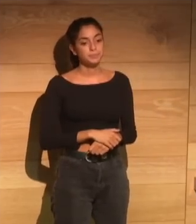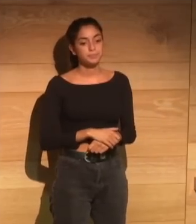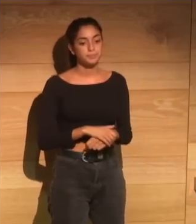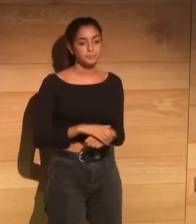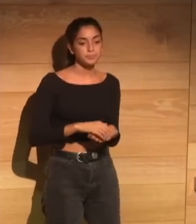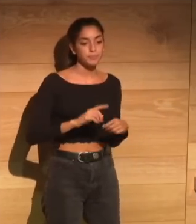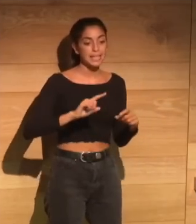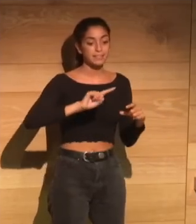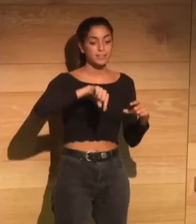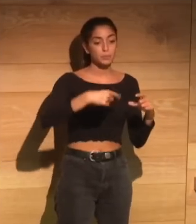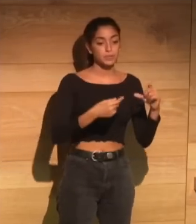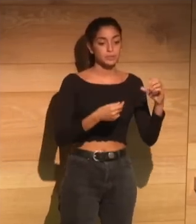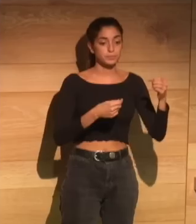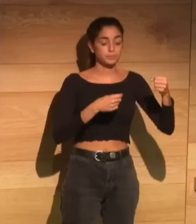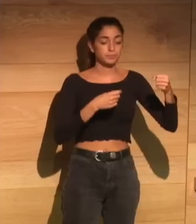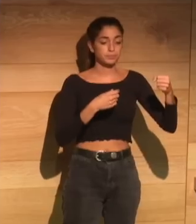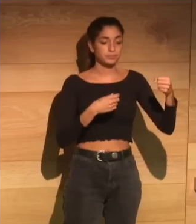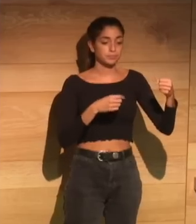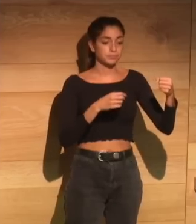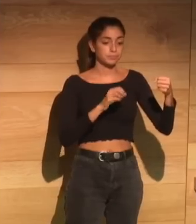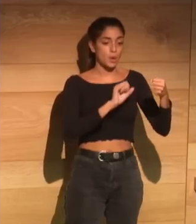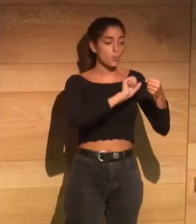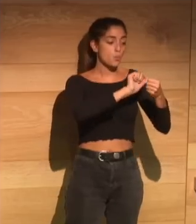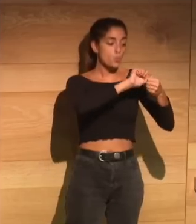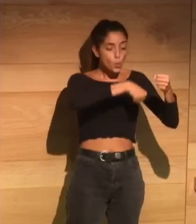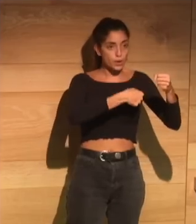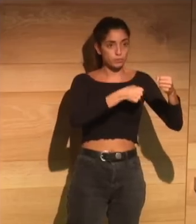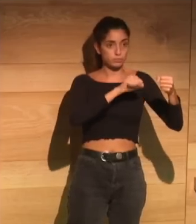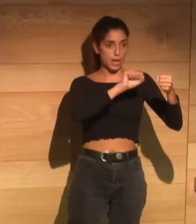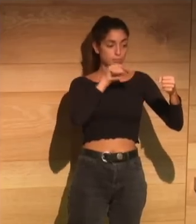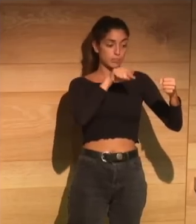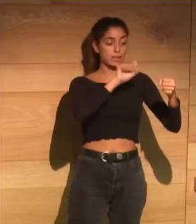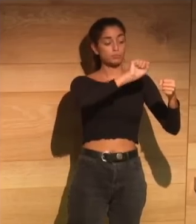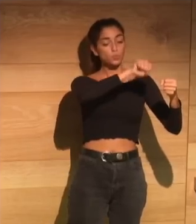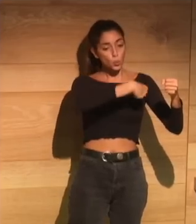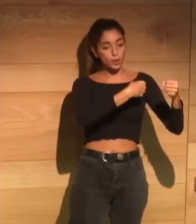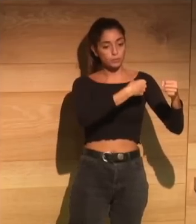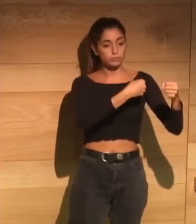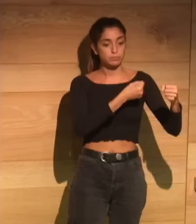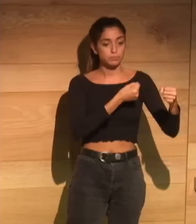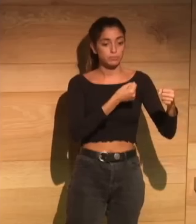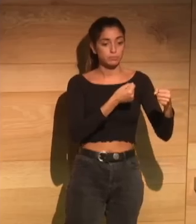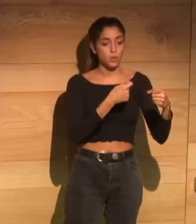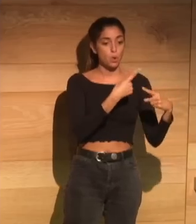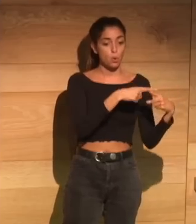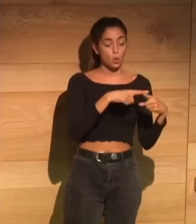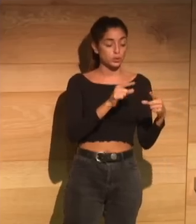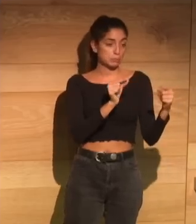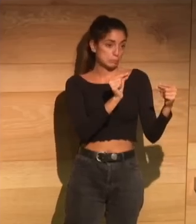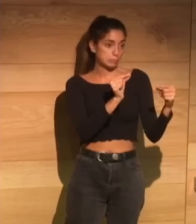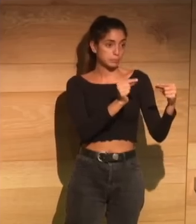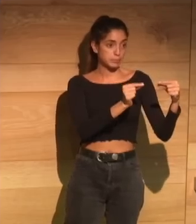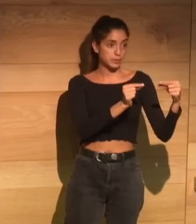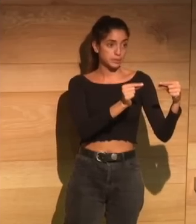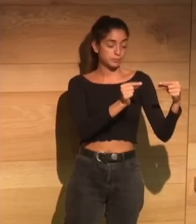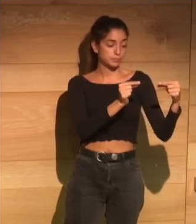vas a asomar. Vale, es como un pai-pai, pero que la parte esta gira. Yo tengo uno. A priori. Uno, cuando vayas a salir a mi casa, tengo